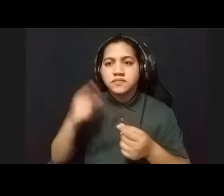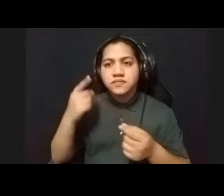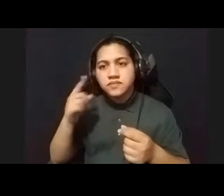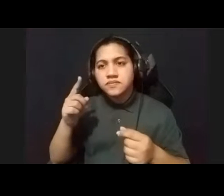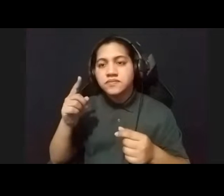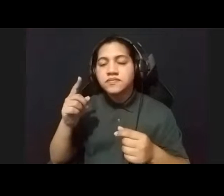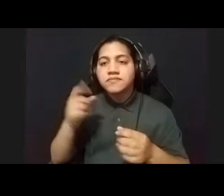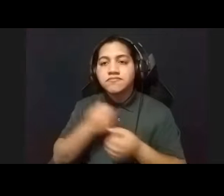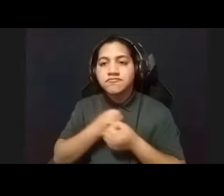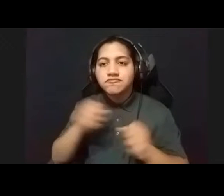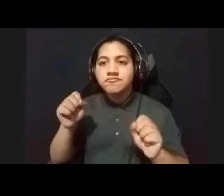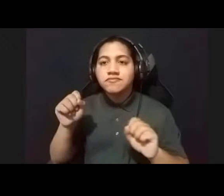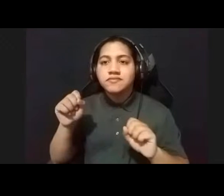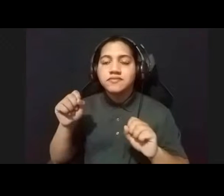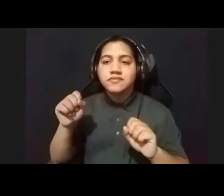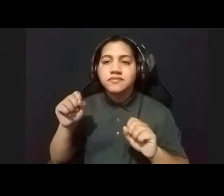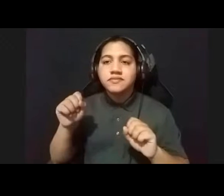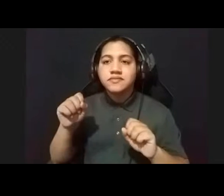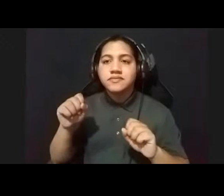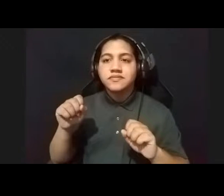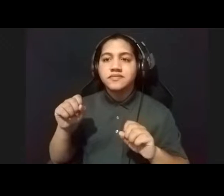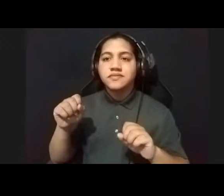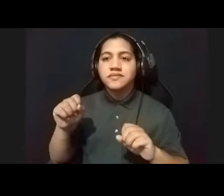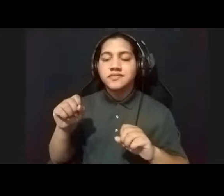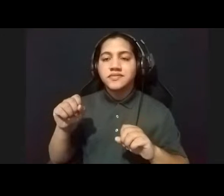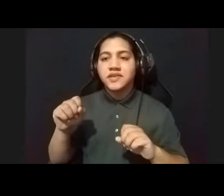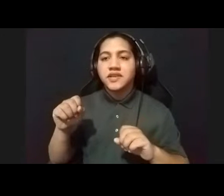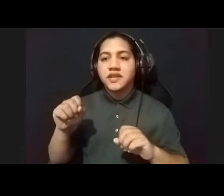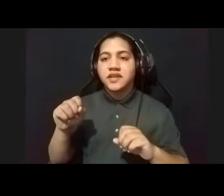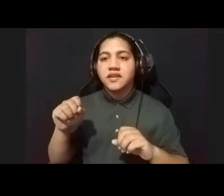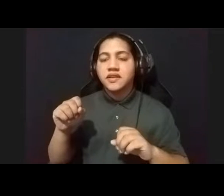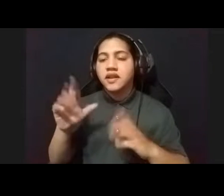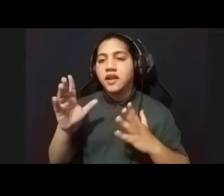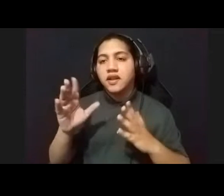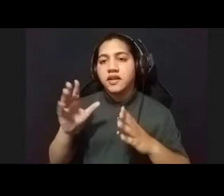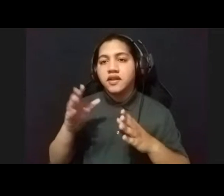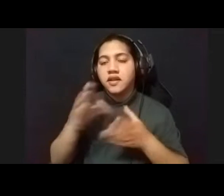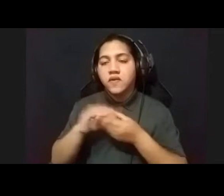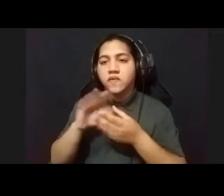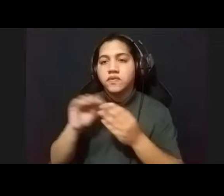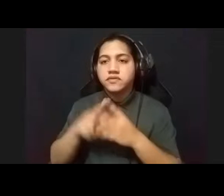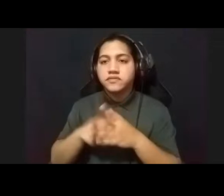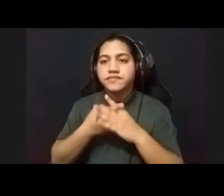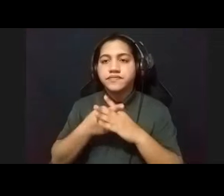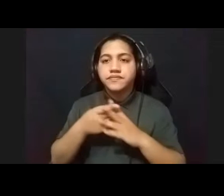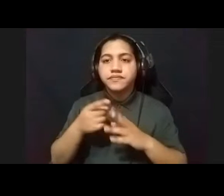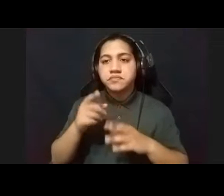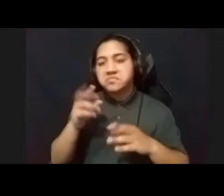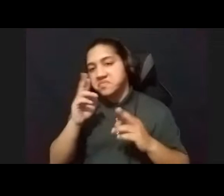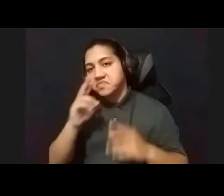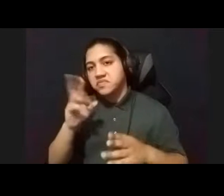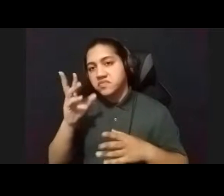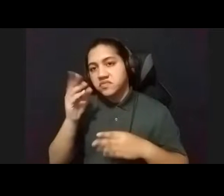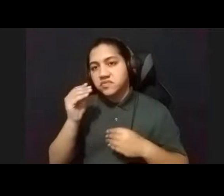salvar la versión original, pero respetaron básicamente el contenido de